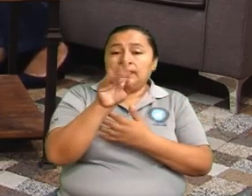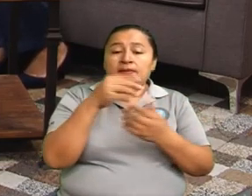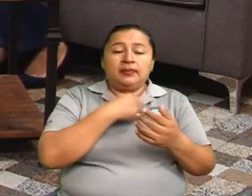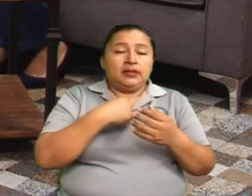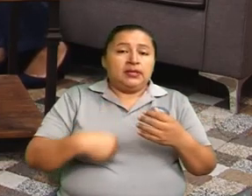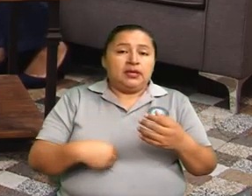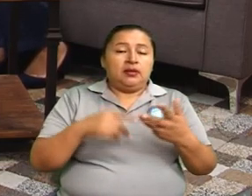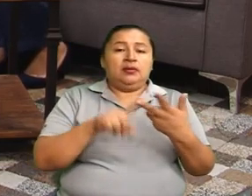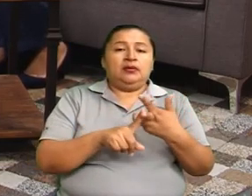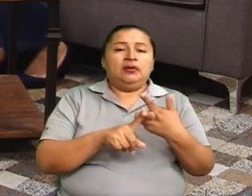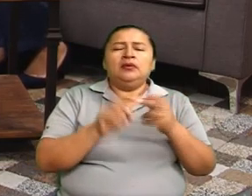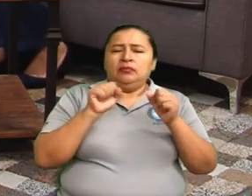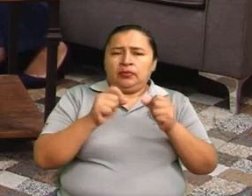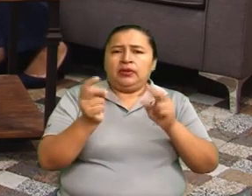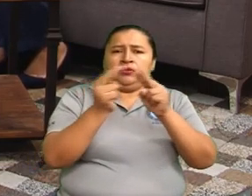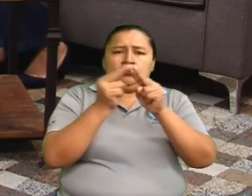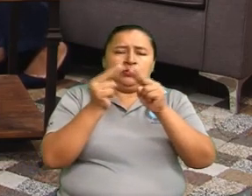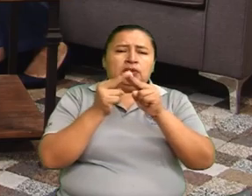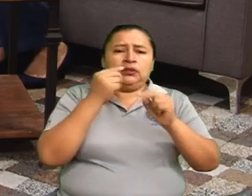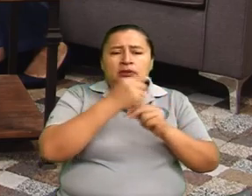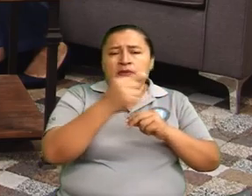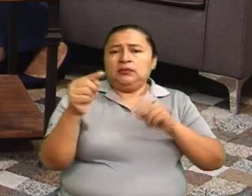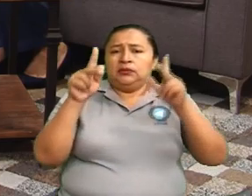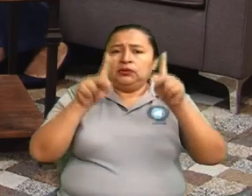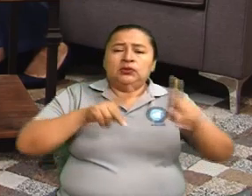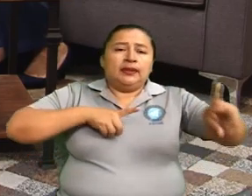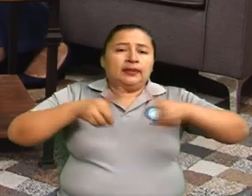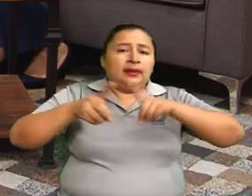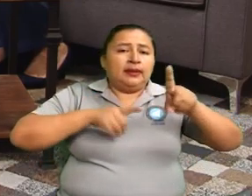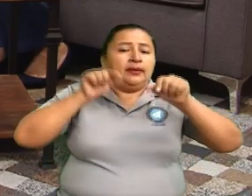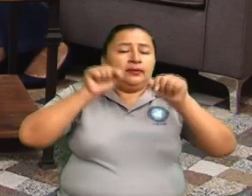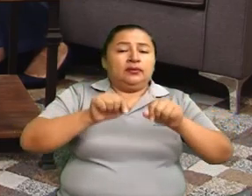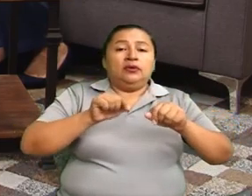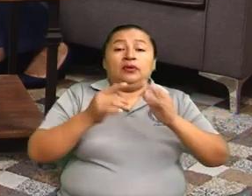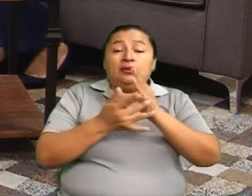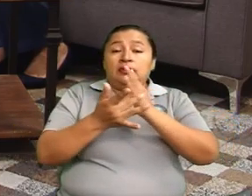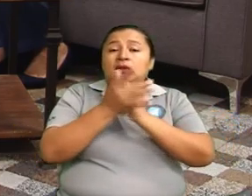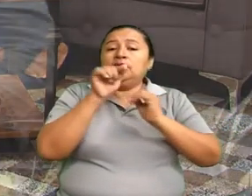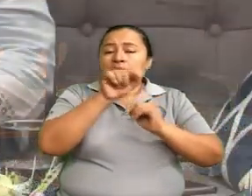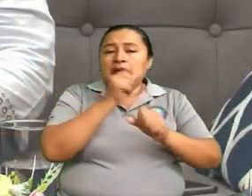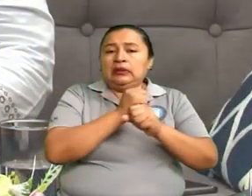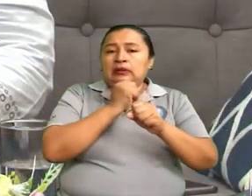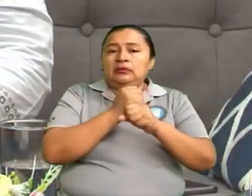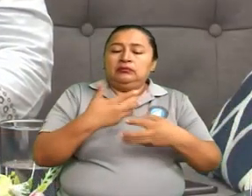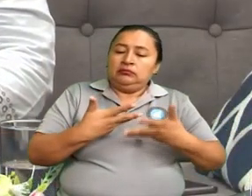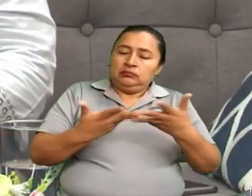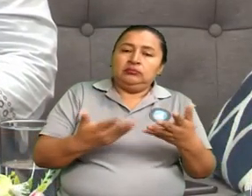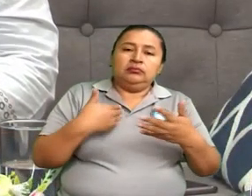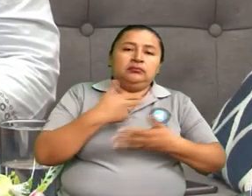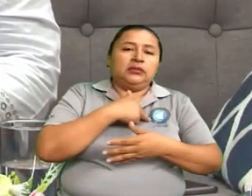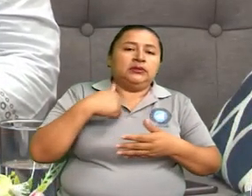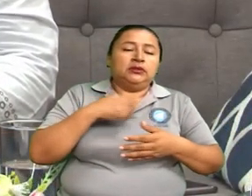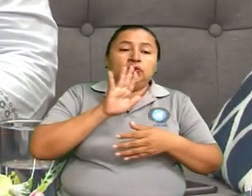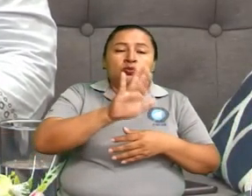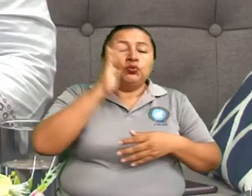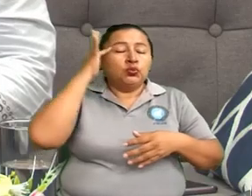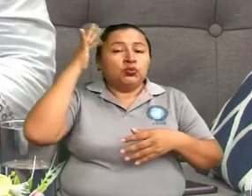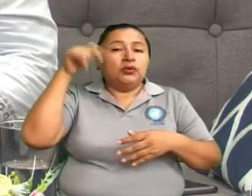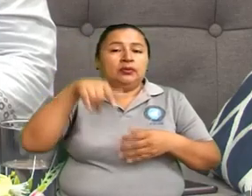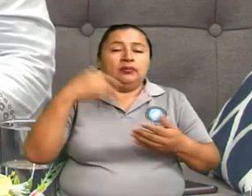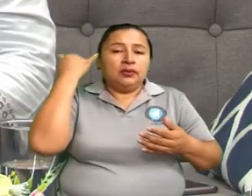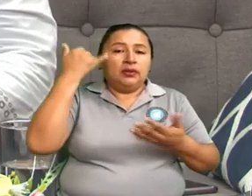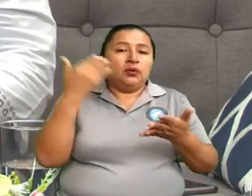ministerio. Se puede contactar con cada uno de nuestros delegados, con cada uno de nuestros técnicos. Estamos ahí para servir y para hacer realidad esos sueños de